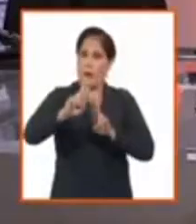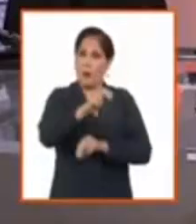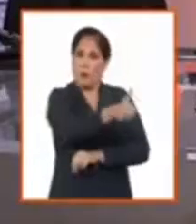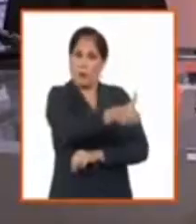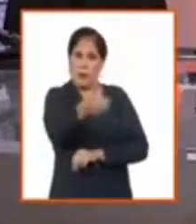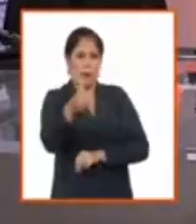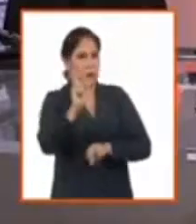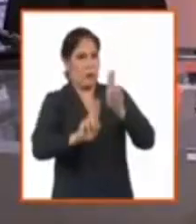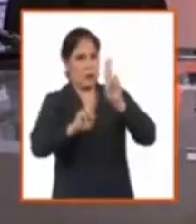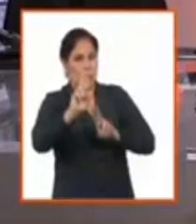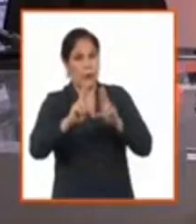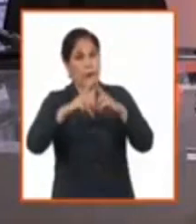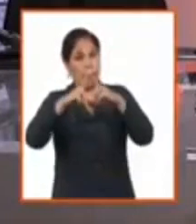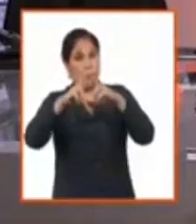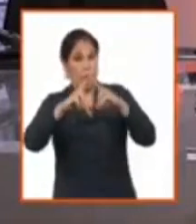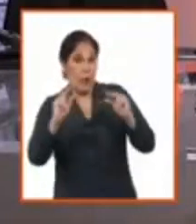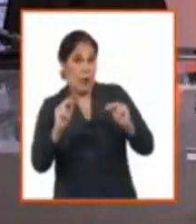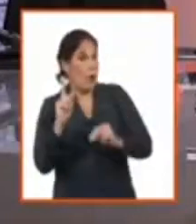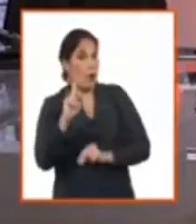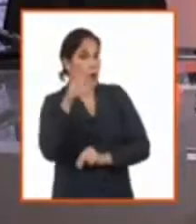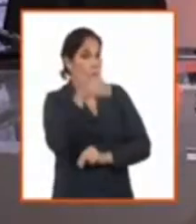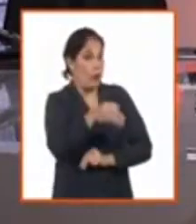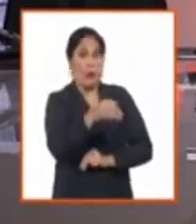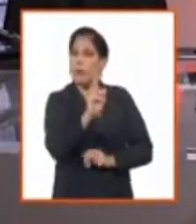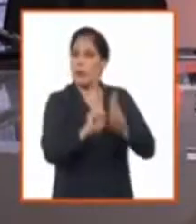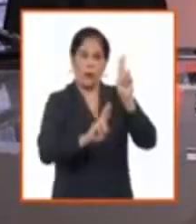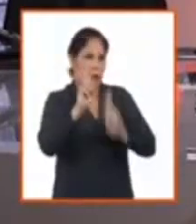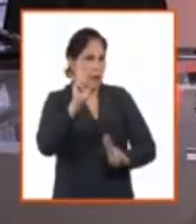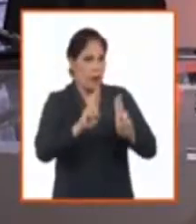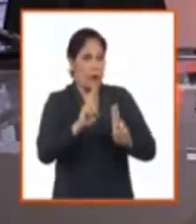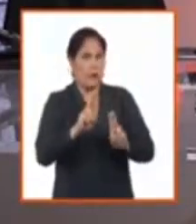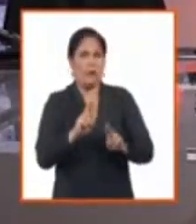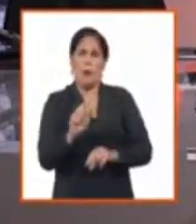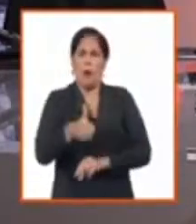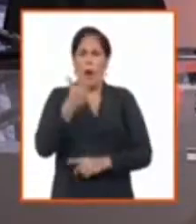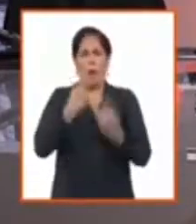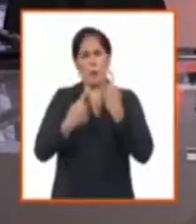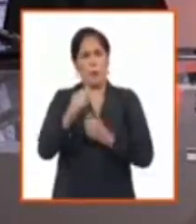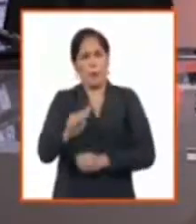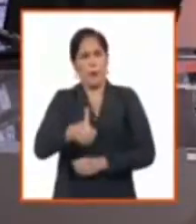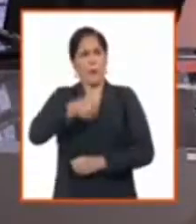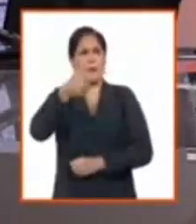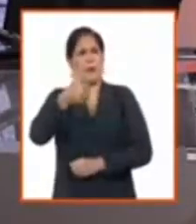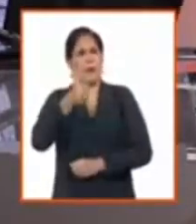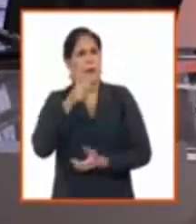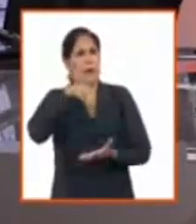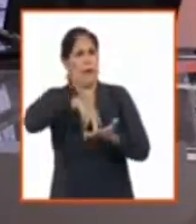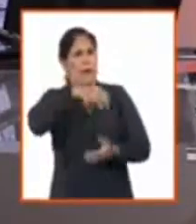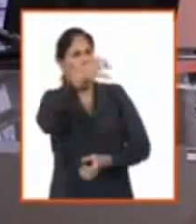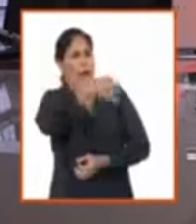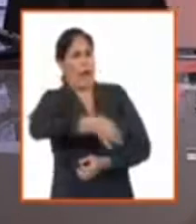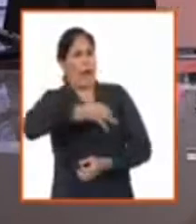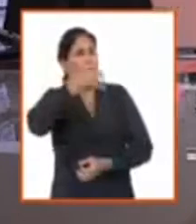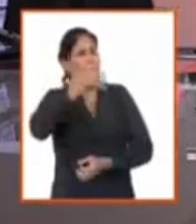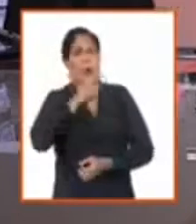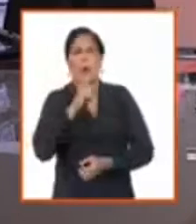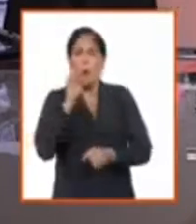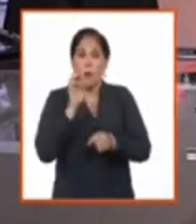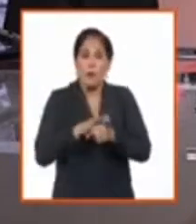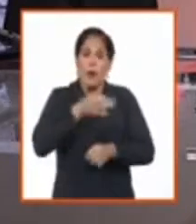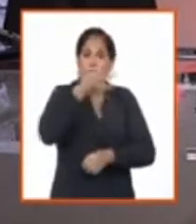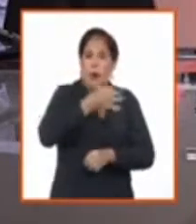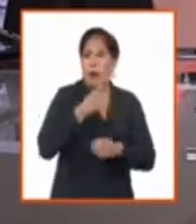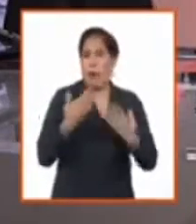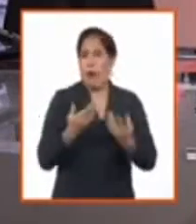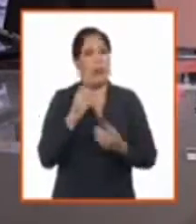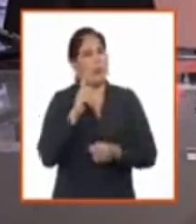de los discursos de varios mandatarios pero el tema las exclusiones fue incluso más amplio como consenso